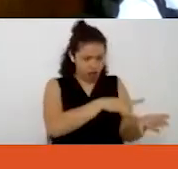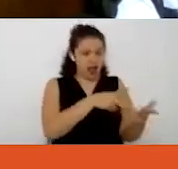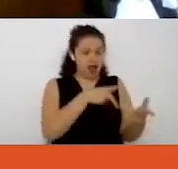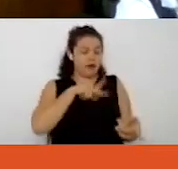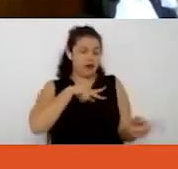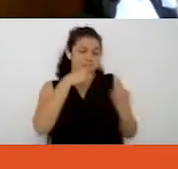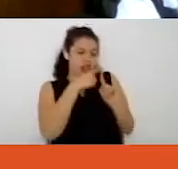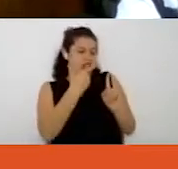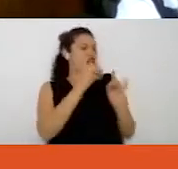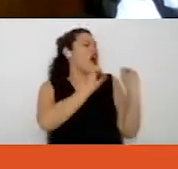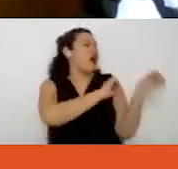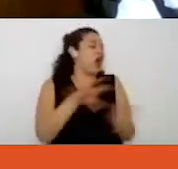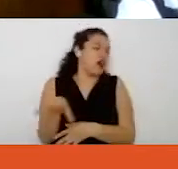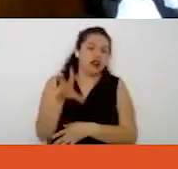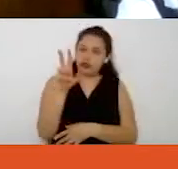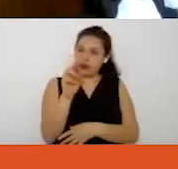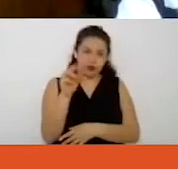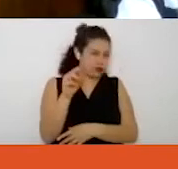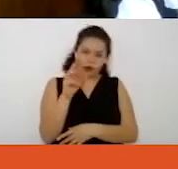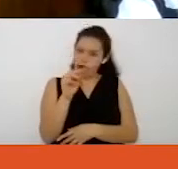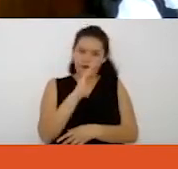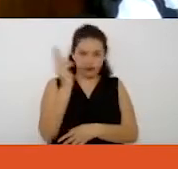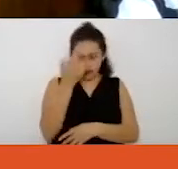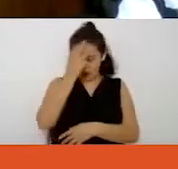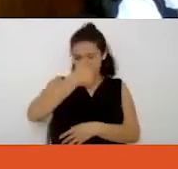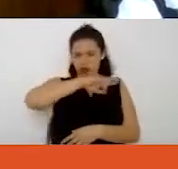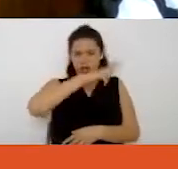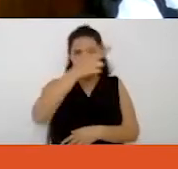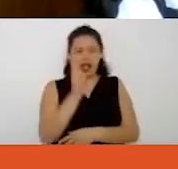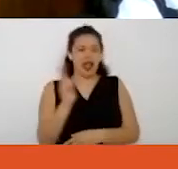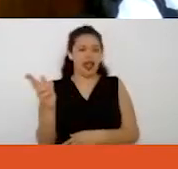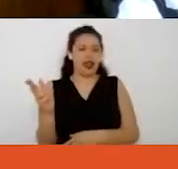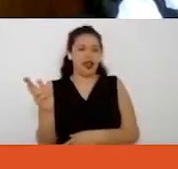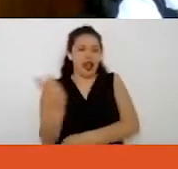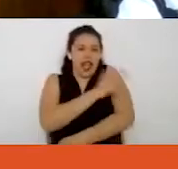persona. ¿Ok? Recordemos esta parte, no somos héroes. ¿Bien?